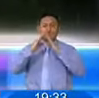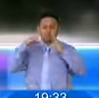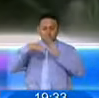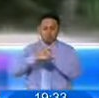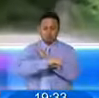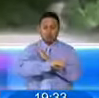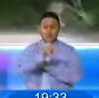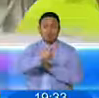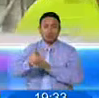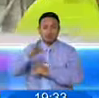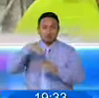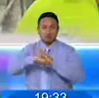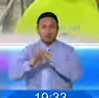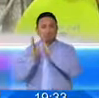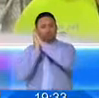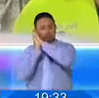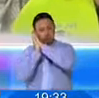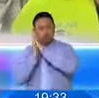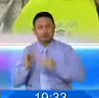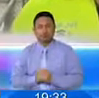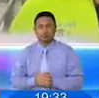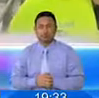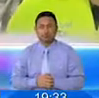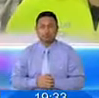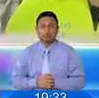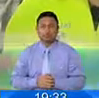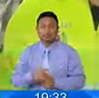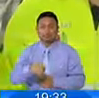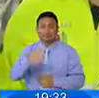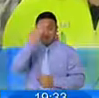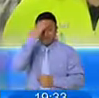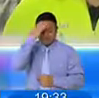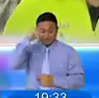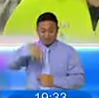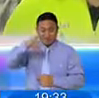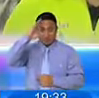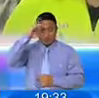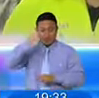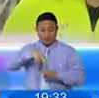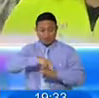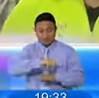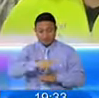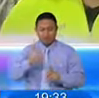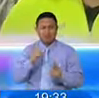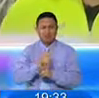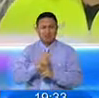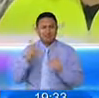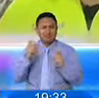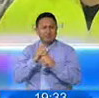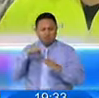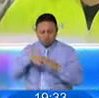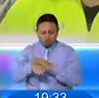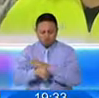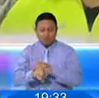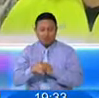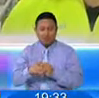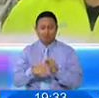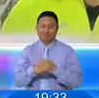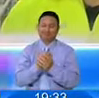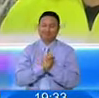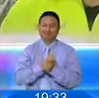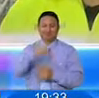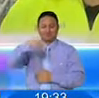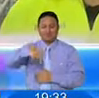los sospechosos. Como ellos saben que este lugar es de difícil acceso para la Policía Nacional, aprovechaban para hacer este lugar como su punto